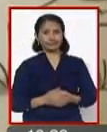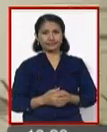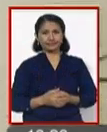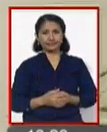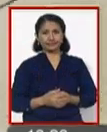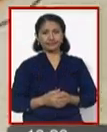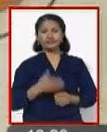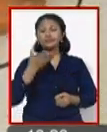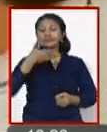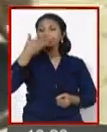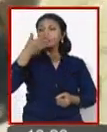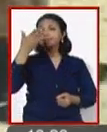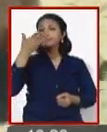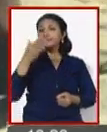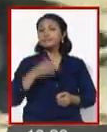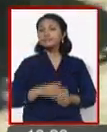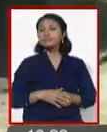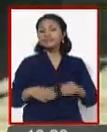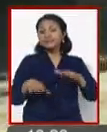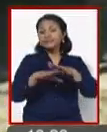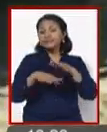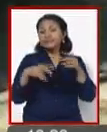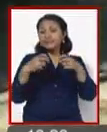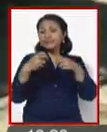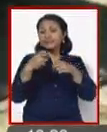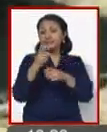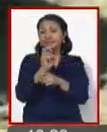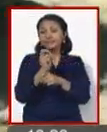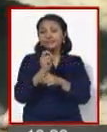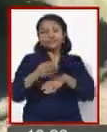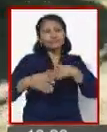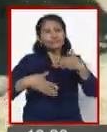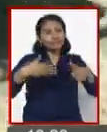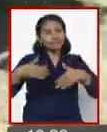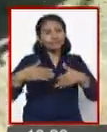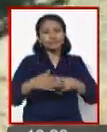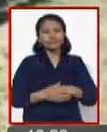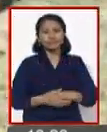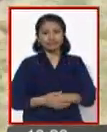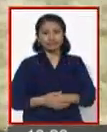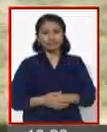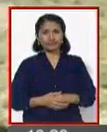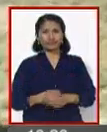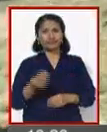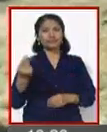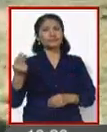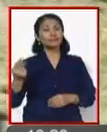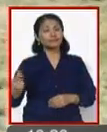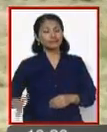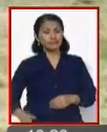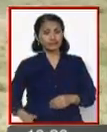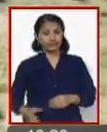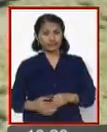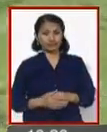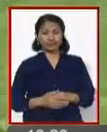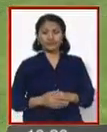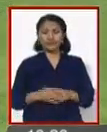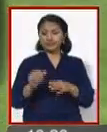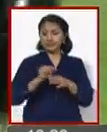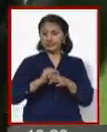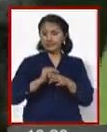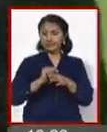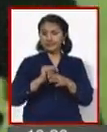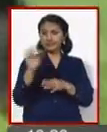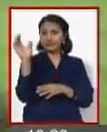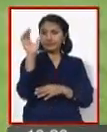cuando él está oliendo bajo la tierra un hueso, ¿no? Escarba Los perros se los han entrenado para